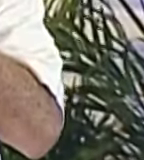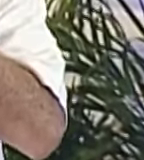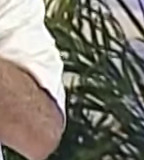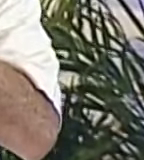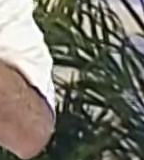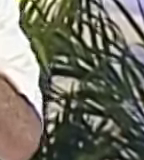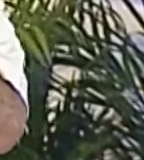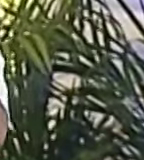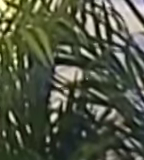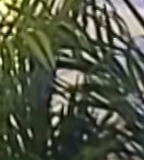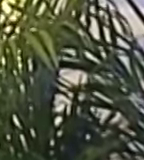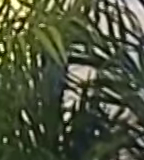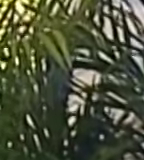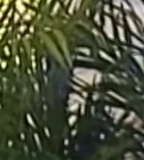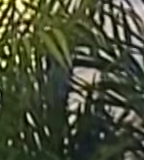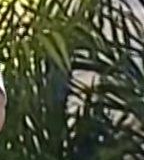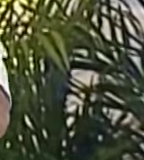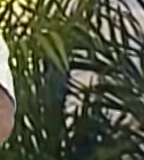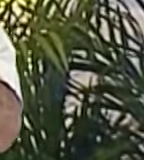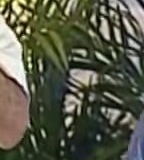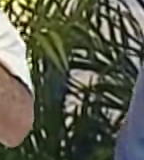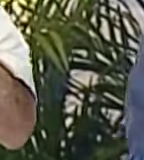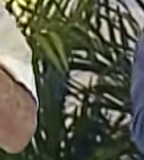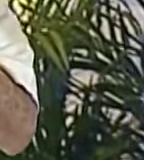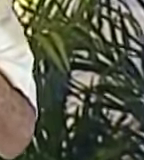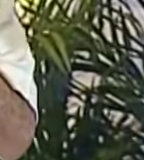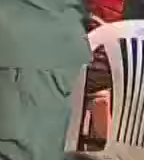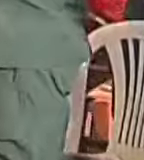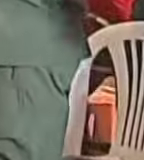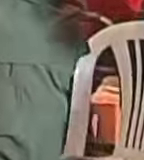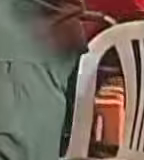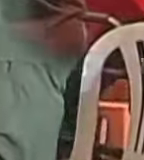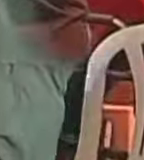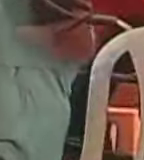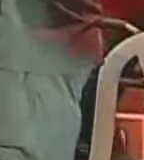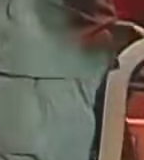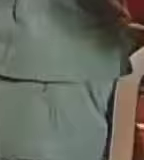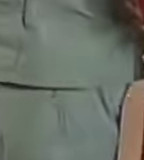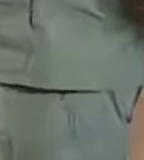general Rafael Urdaneta, presente en este acto.